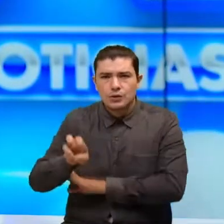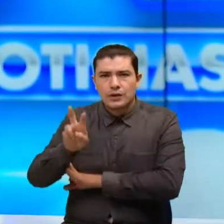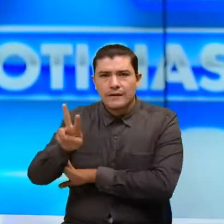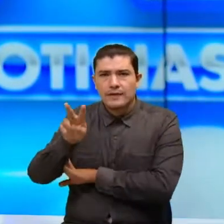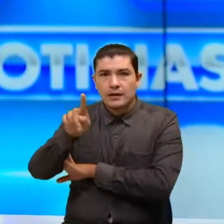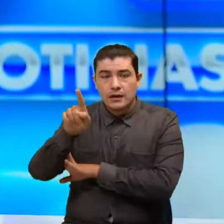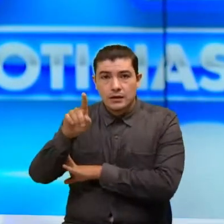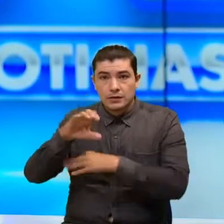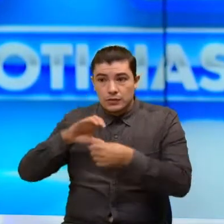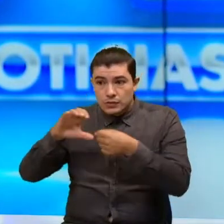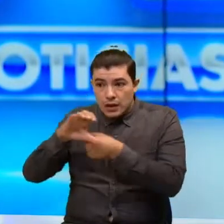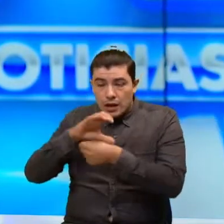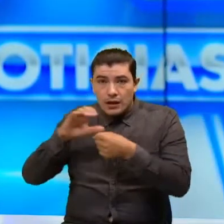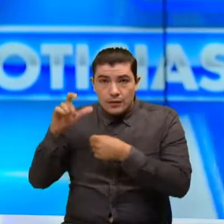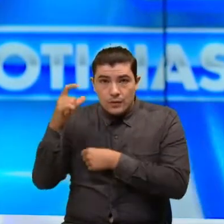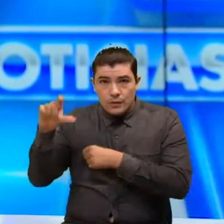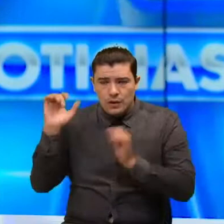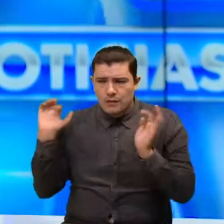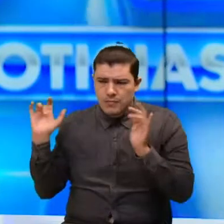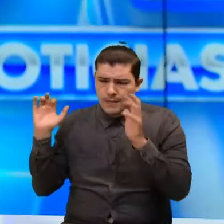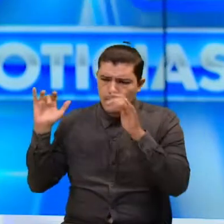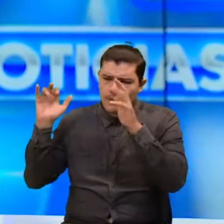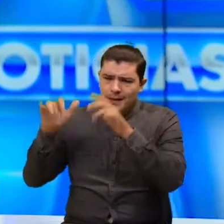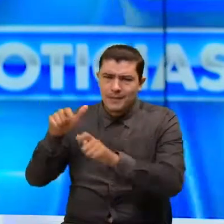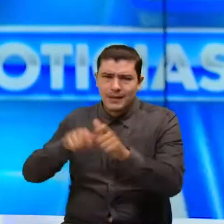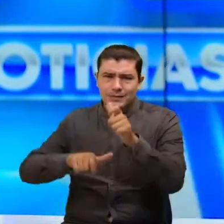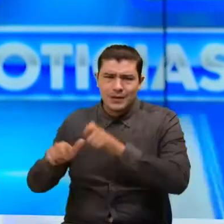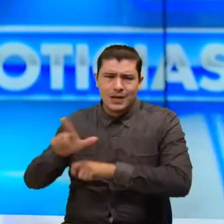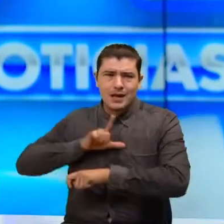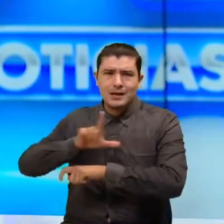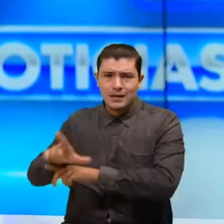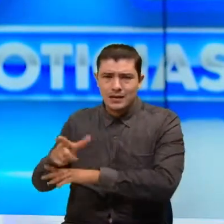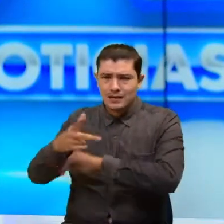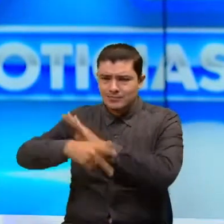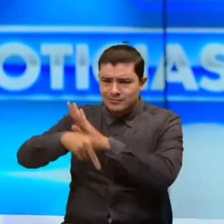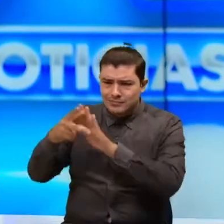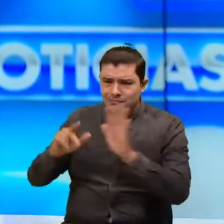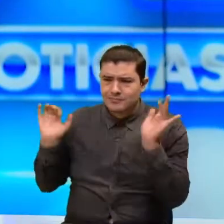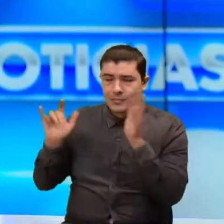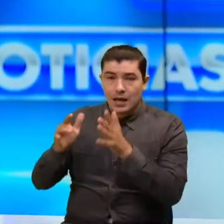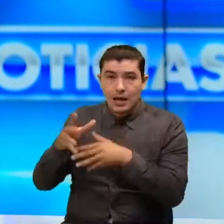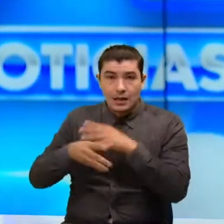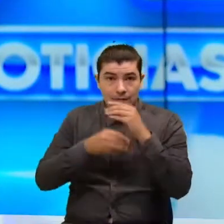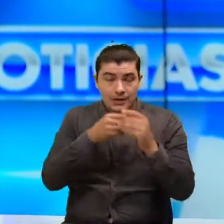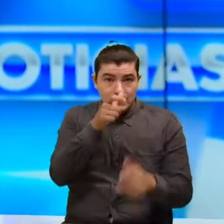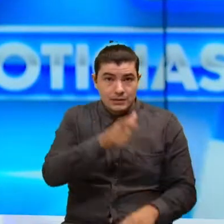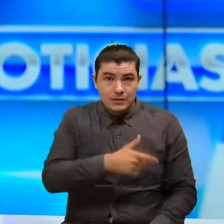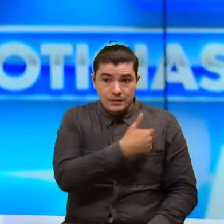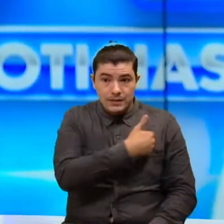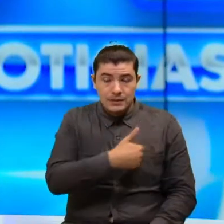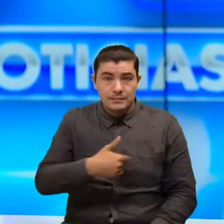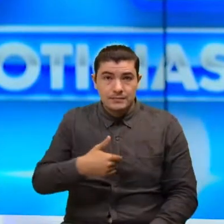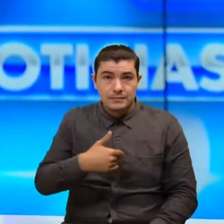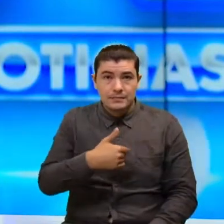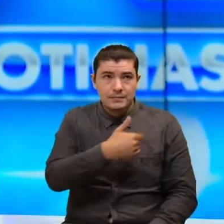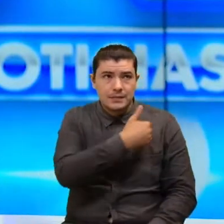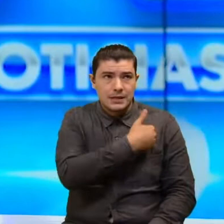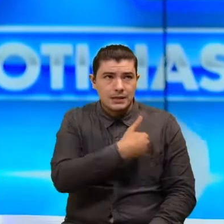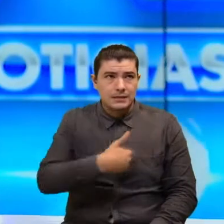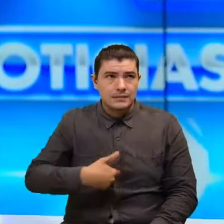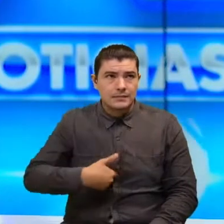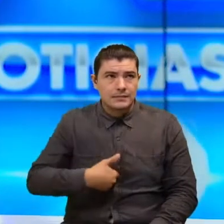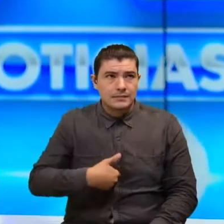la ciudad un encuentro de los magistrados de la corte constitucional y fue un espacio en el que el presidente de la república nicolas de nicolás